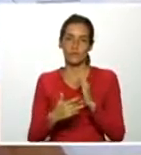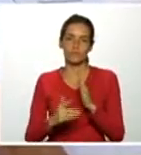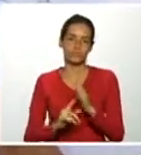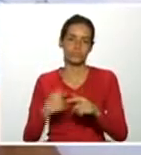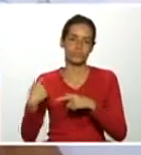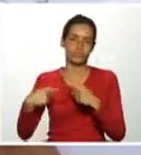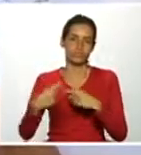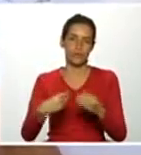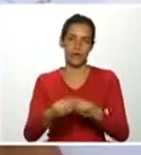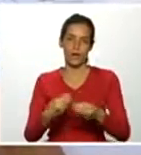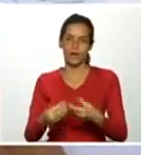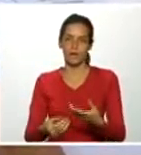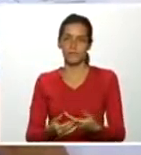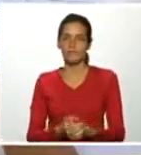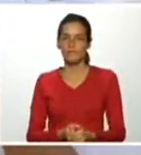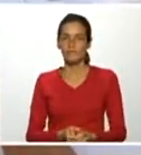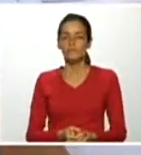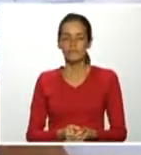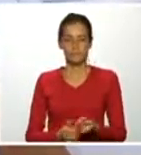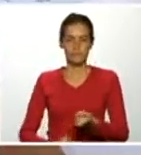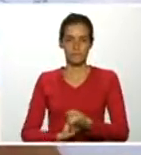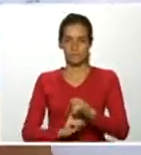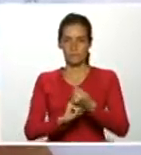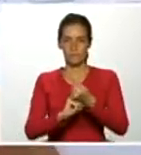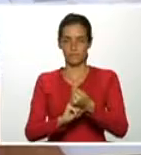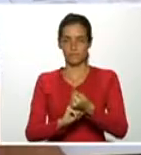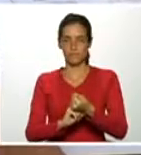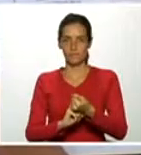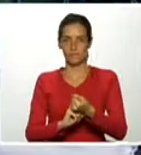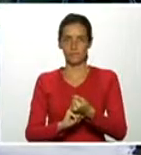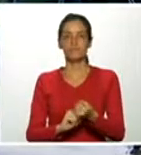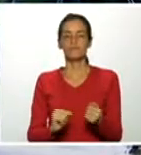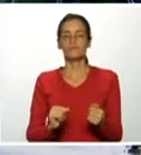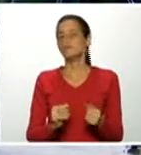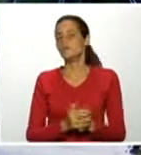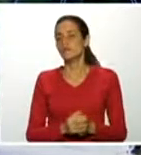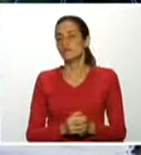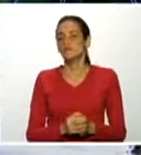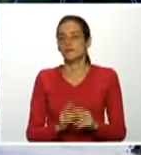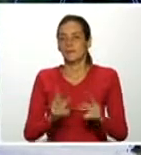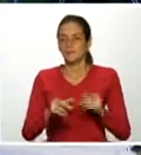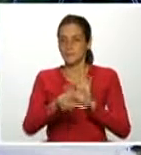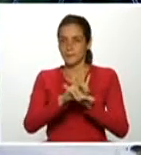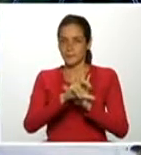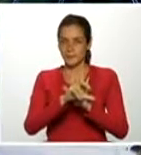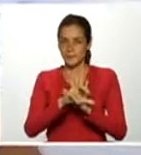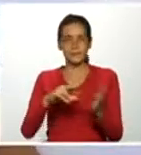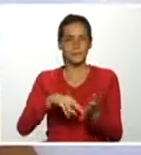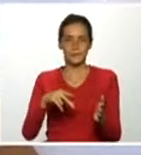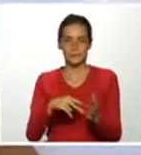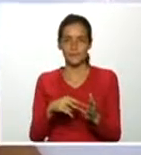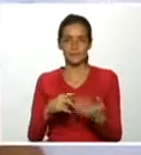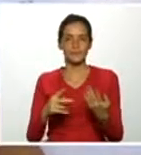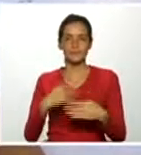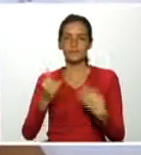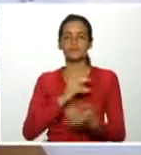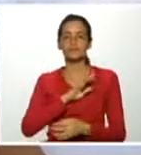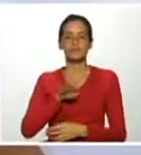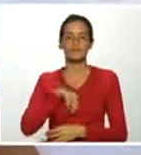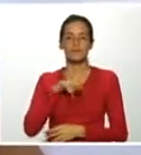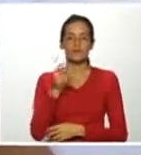den dentro de un marco que le tribute oportuna y legítimamente a lo que como proyecto país